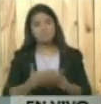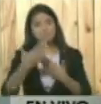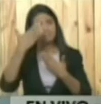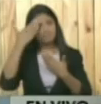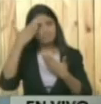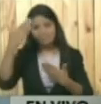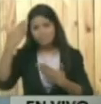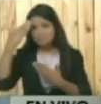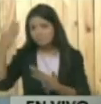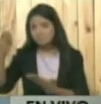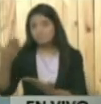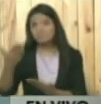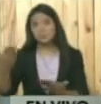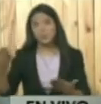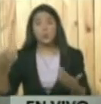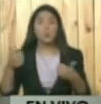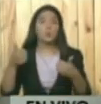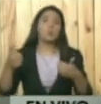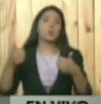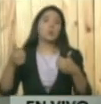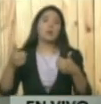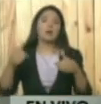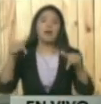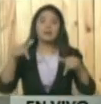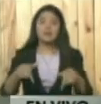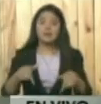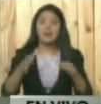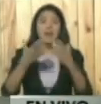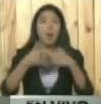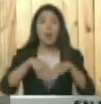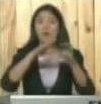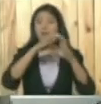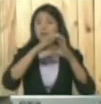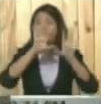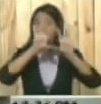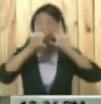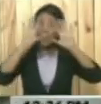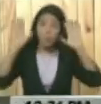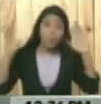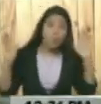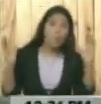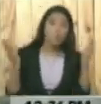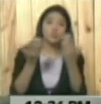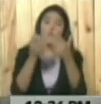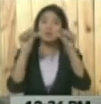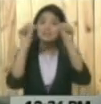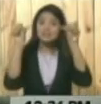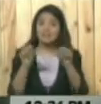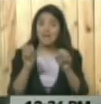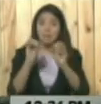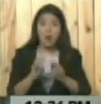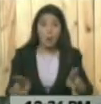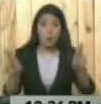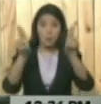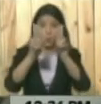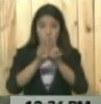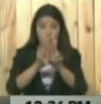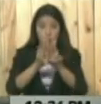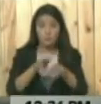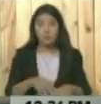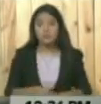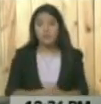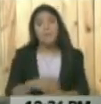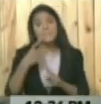saludamos que las organizaciones sociales del mundo, el sistema de Naciones Unidas, el